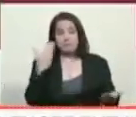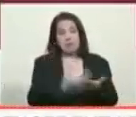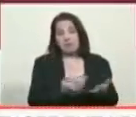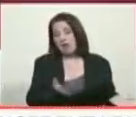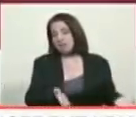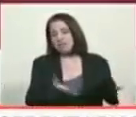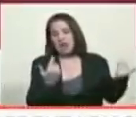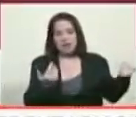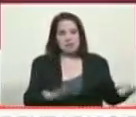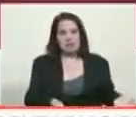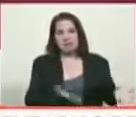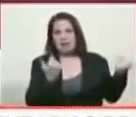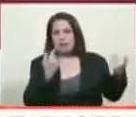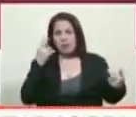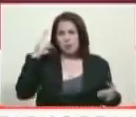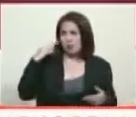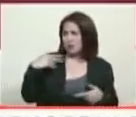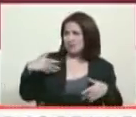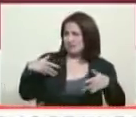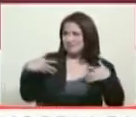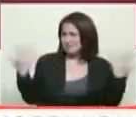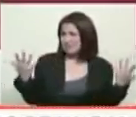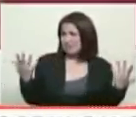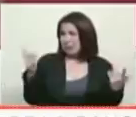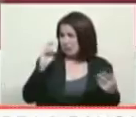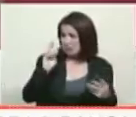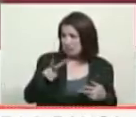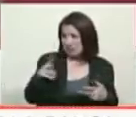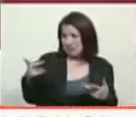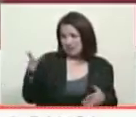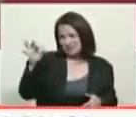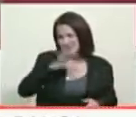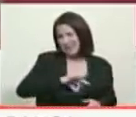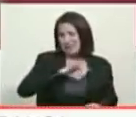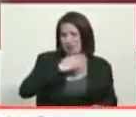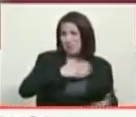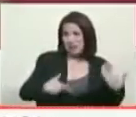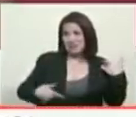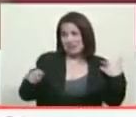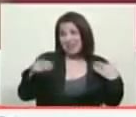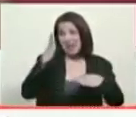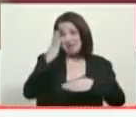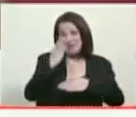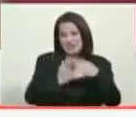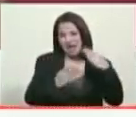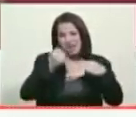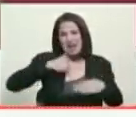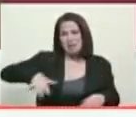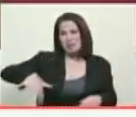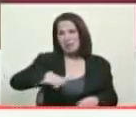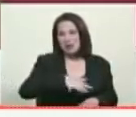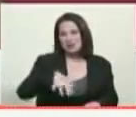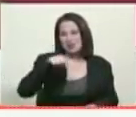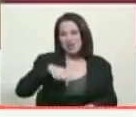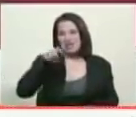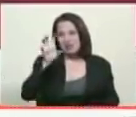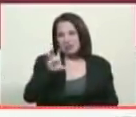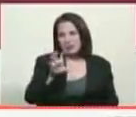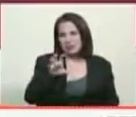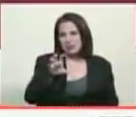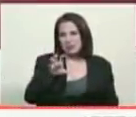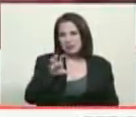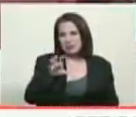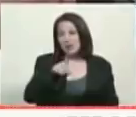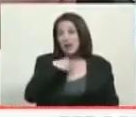imperio. Y Bolívar le respondió y le dijo, mire señor Irving, la mitad de la población de esta patria